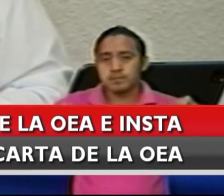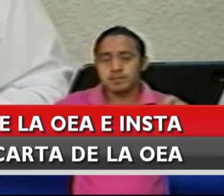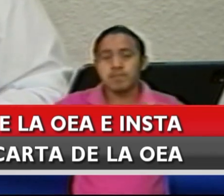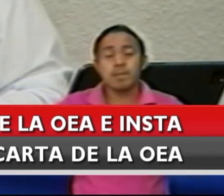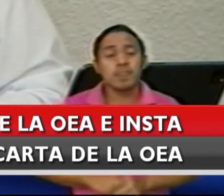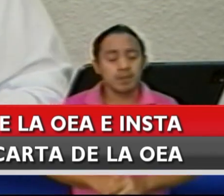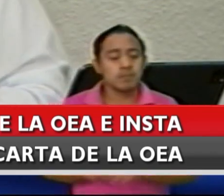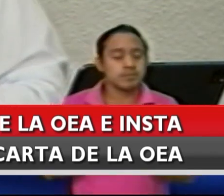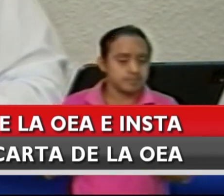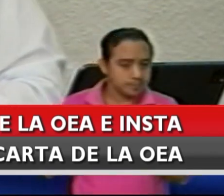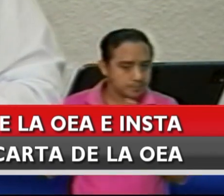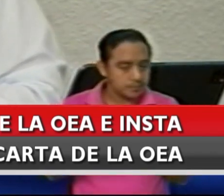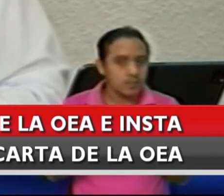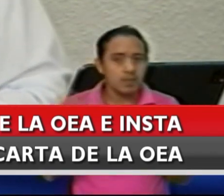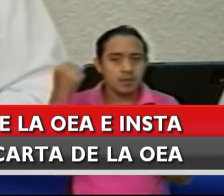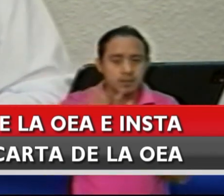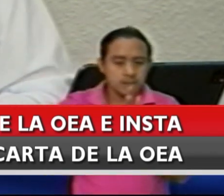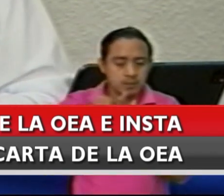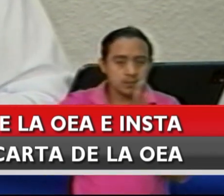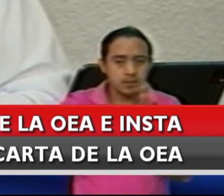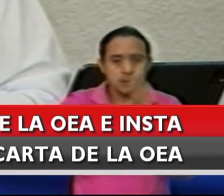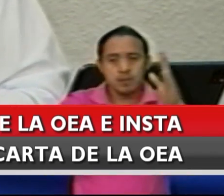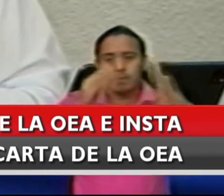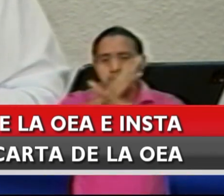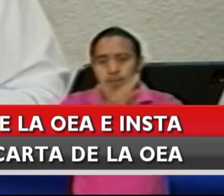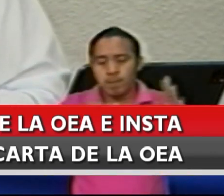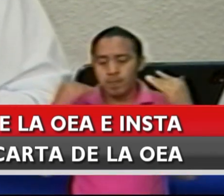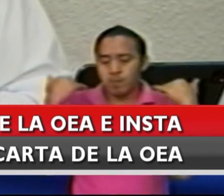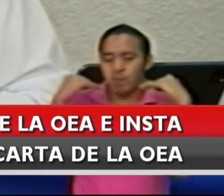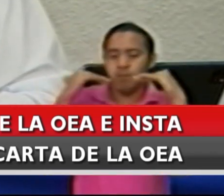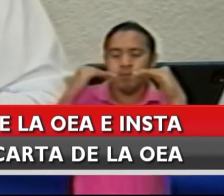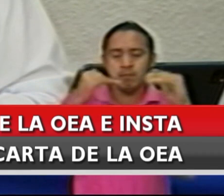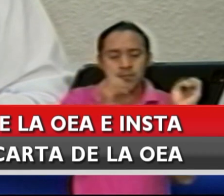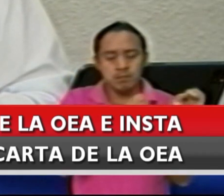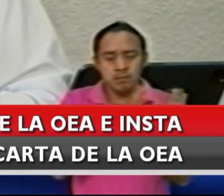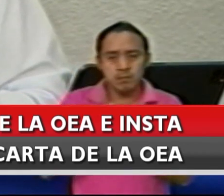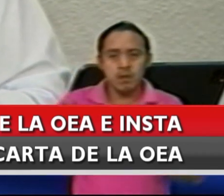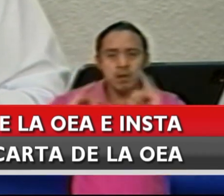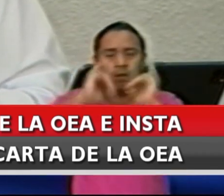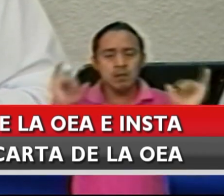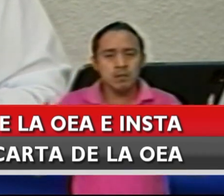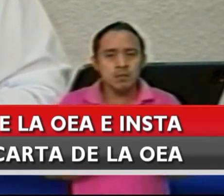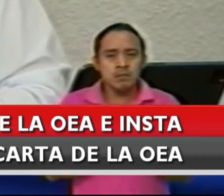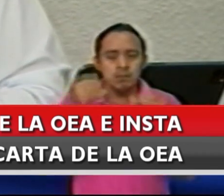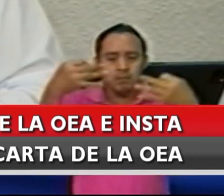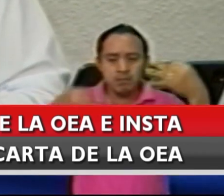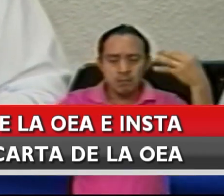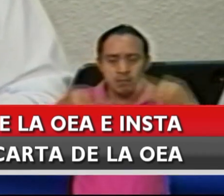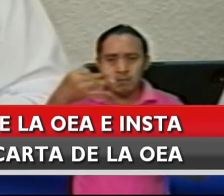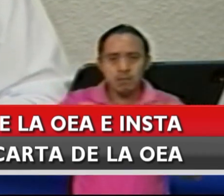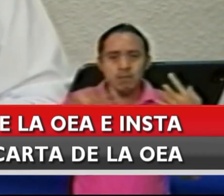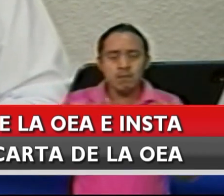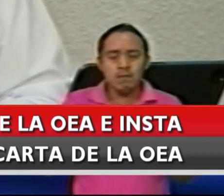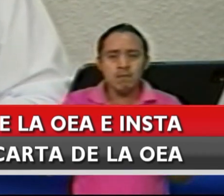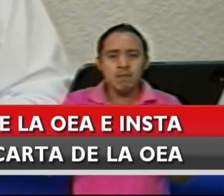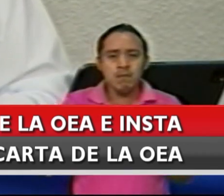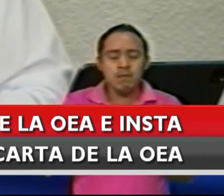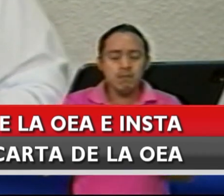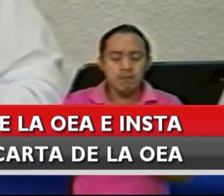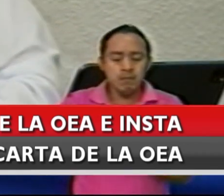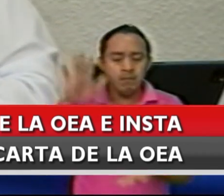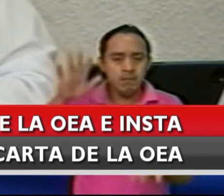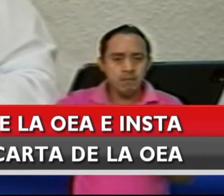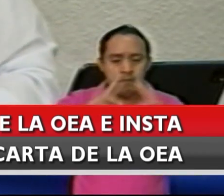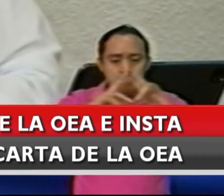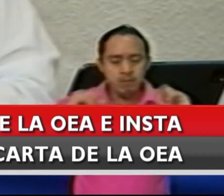que además la lucha por la paz y por el establecimiento de un orden internacional justo son compromisos irrenunciables de la